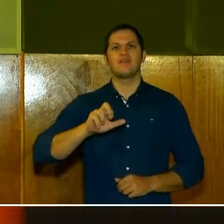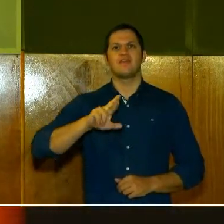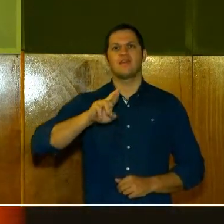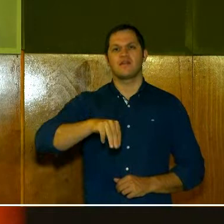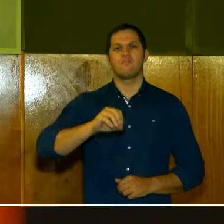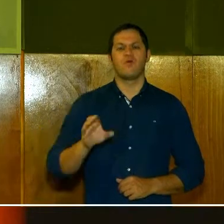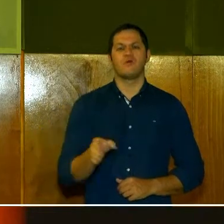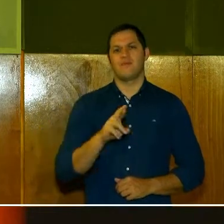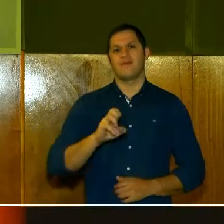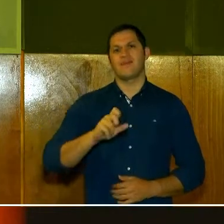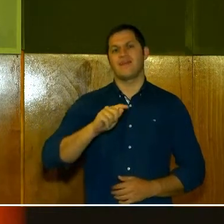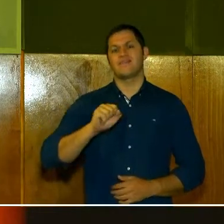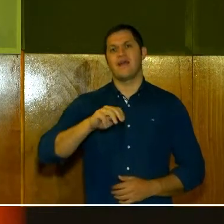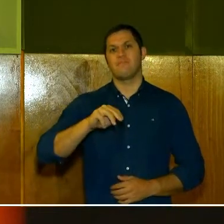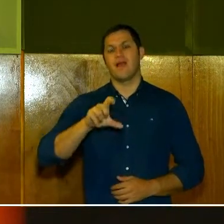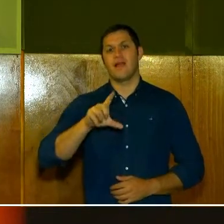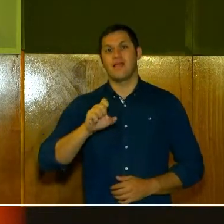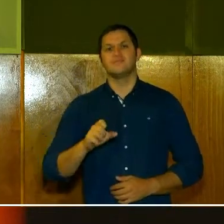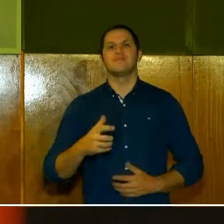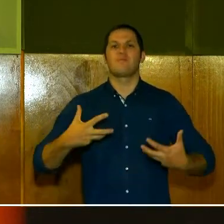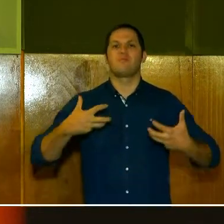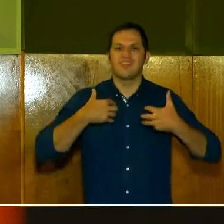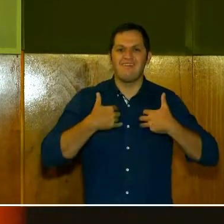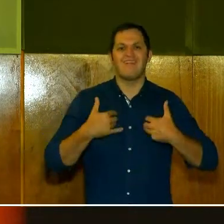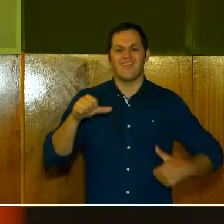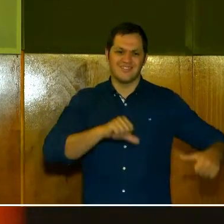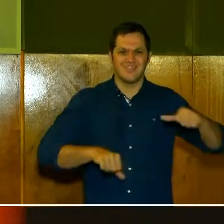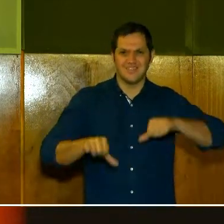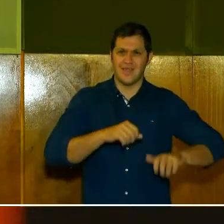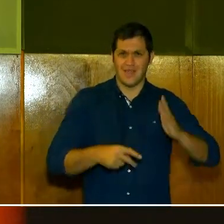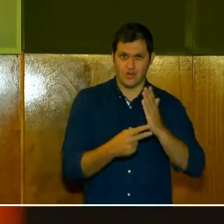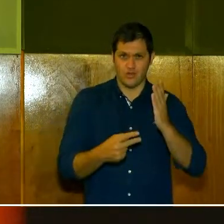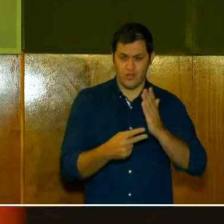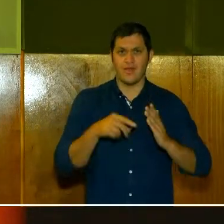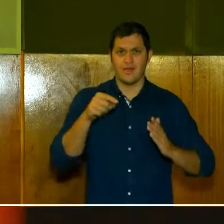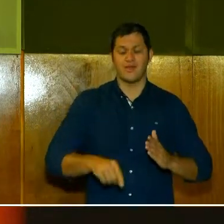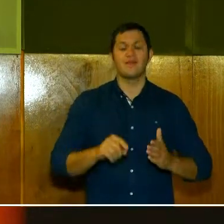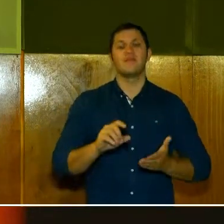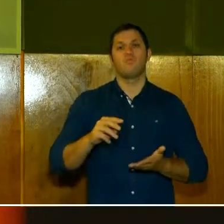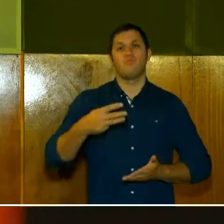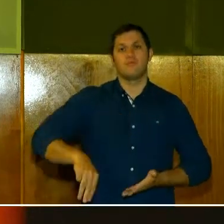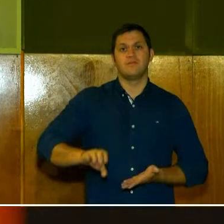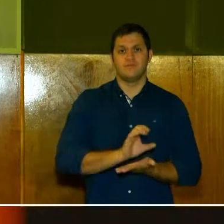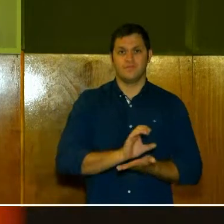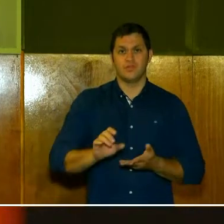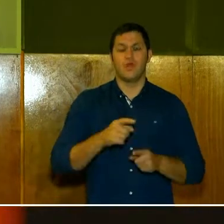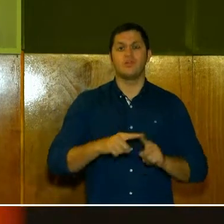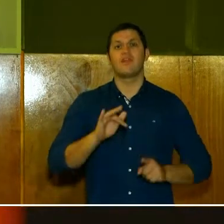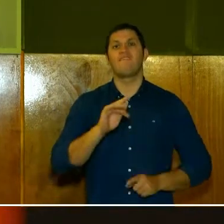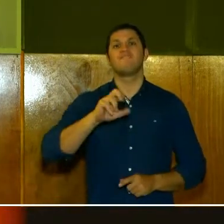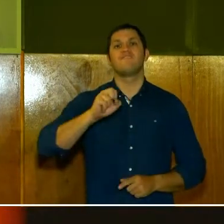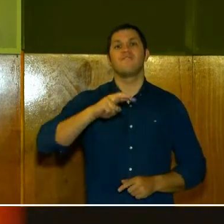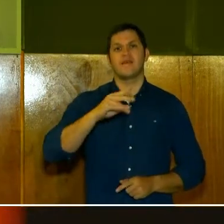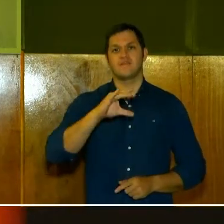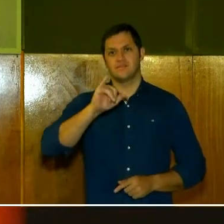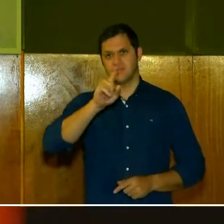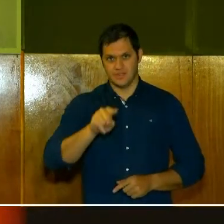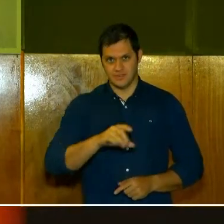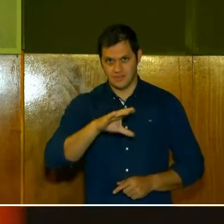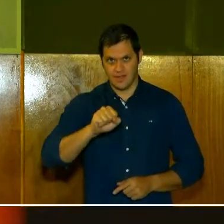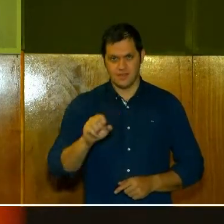toda esta semana en todas las actividades gracias por estar acá amario a guillermo retamales encargado de la